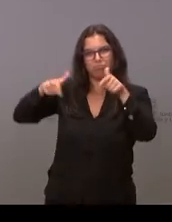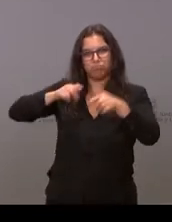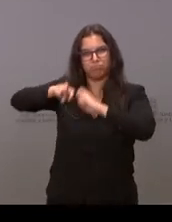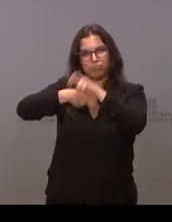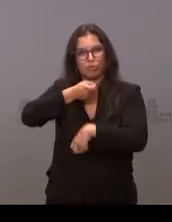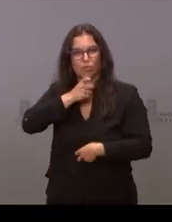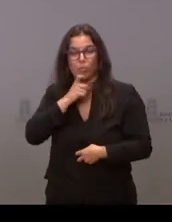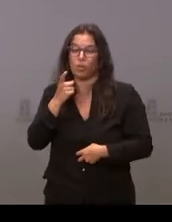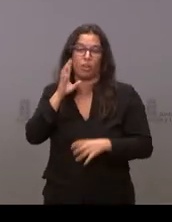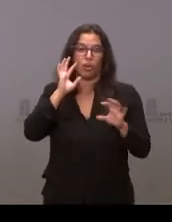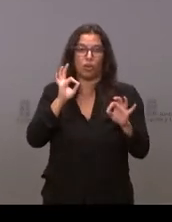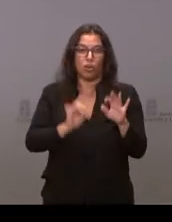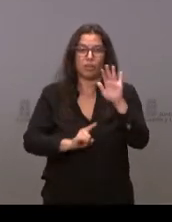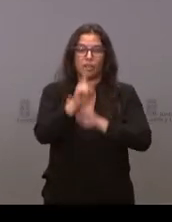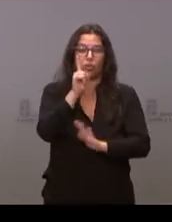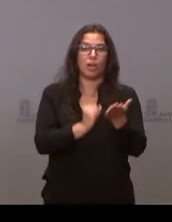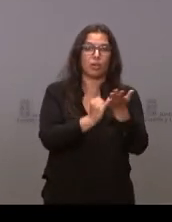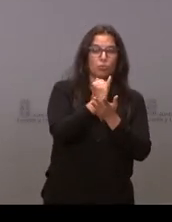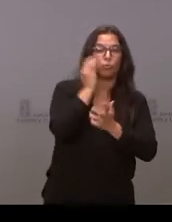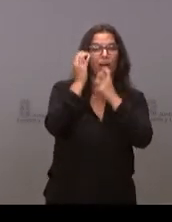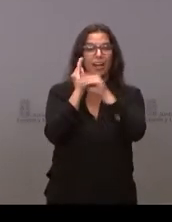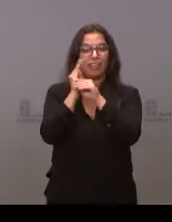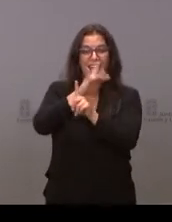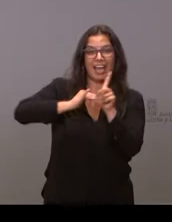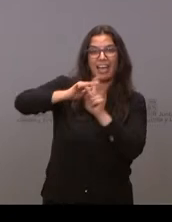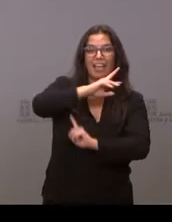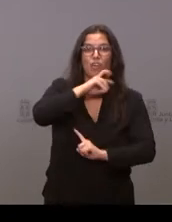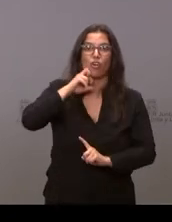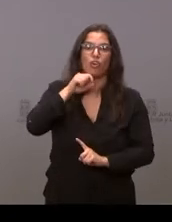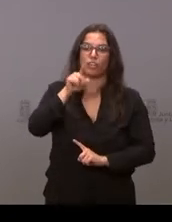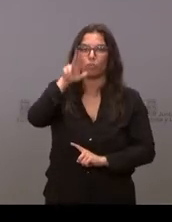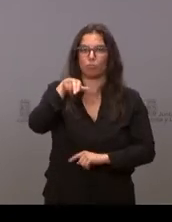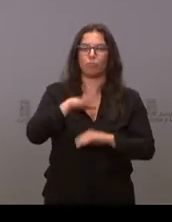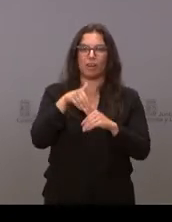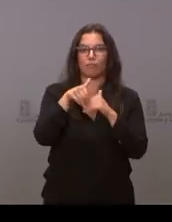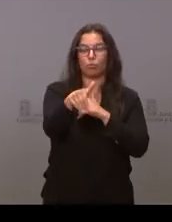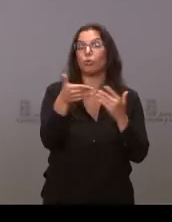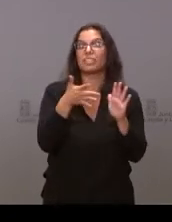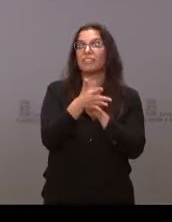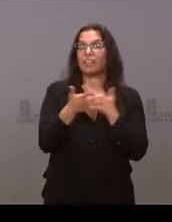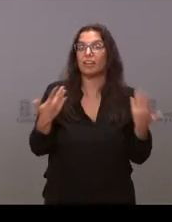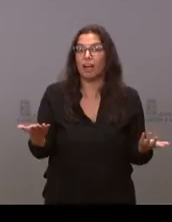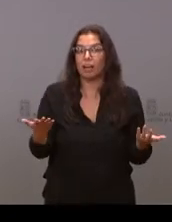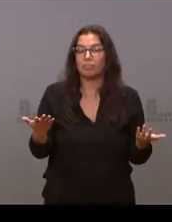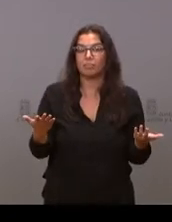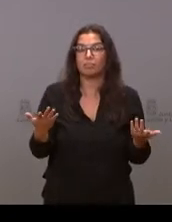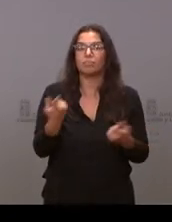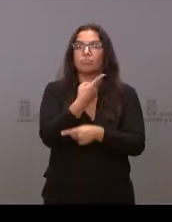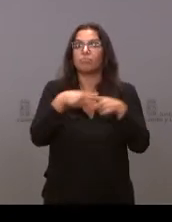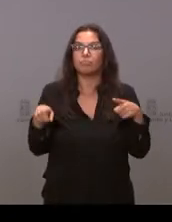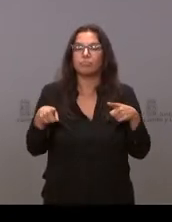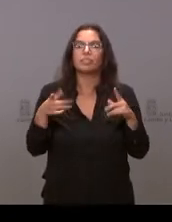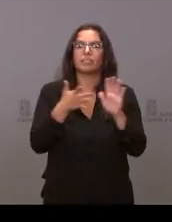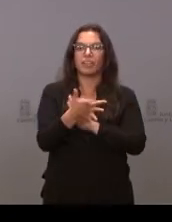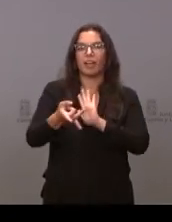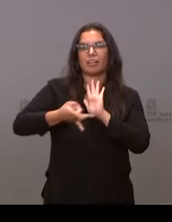una agricultura y ganadería ecológica que son, creo, un elemento de futuro. ¿Qué significa eso? Diferenciación, significa